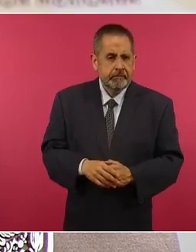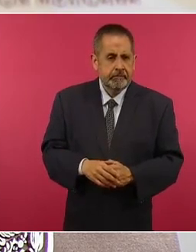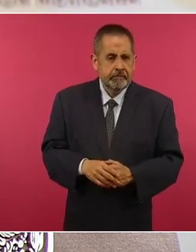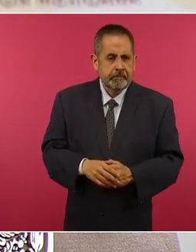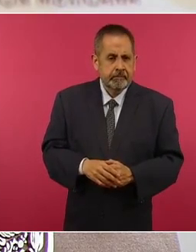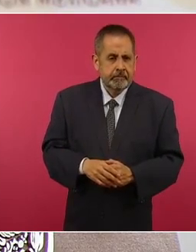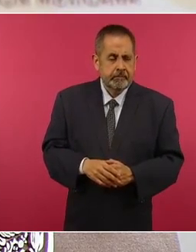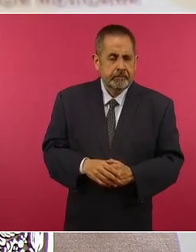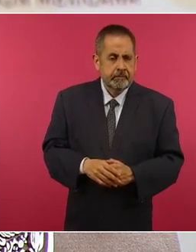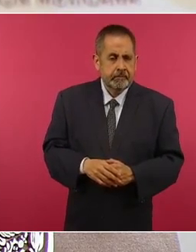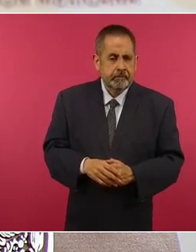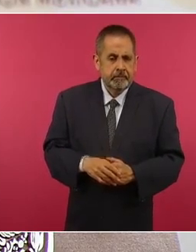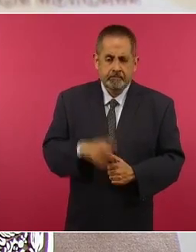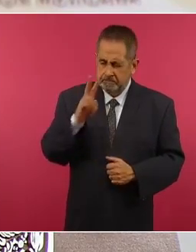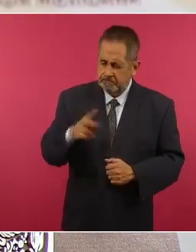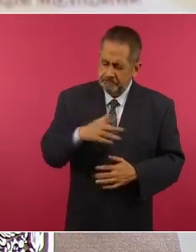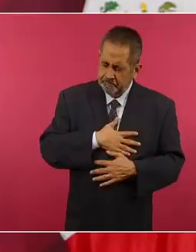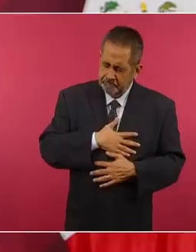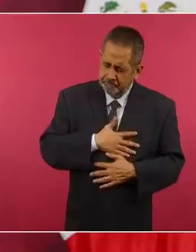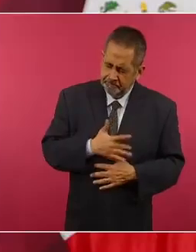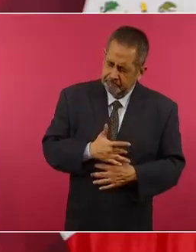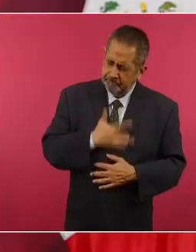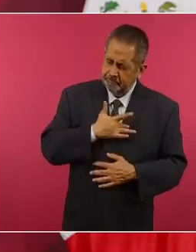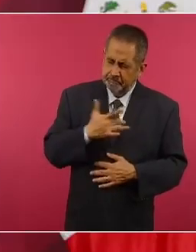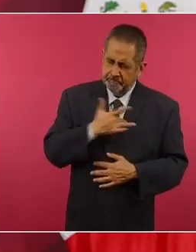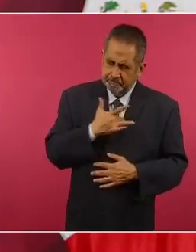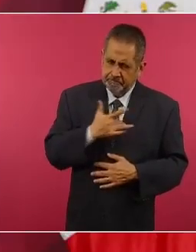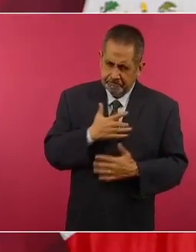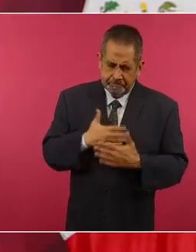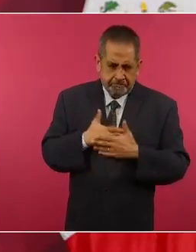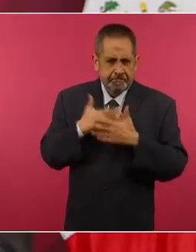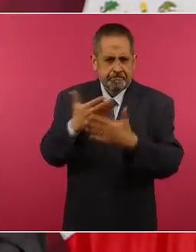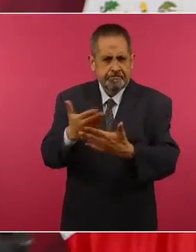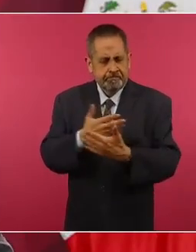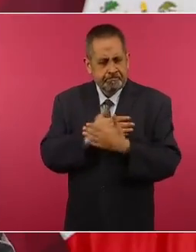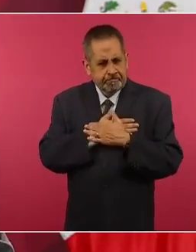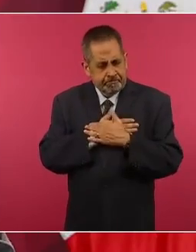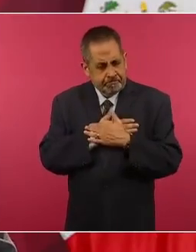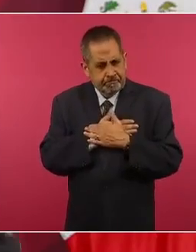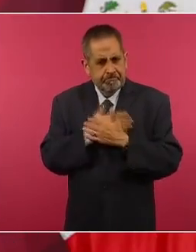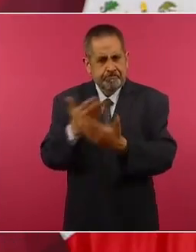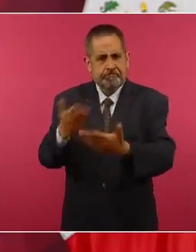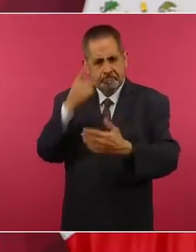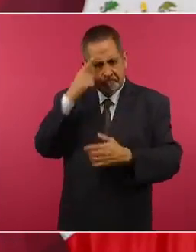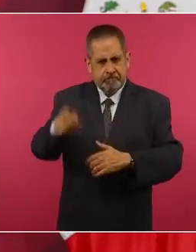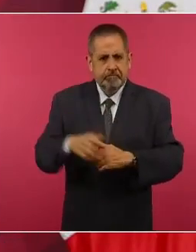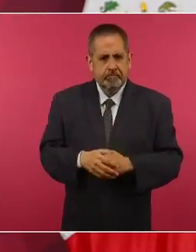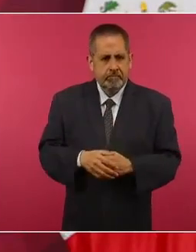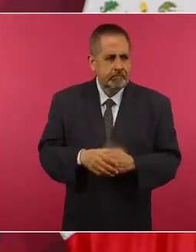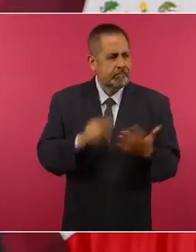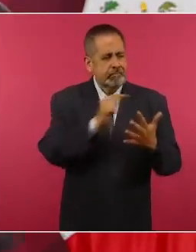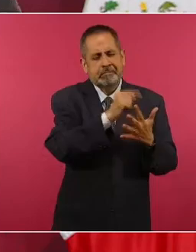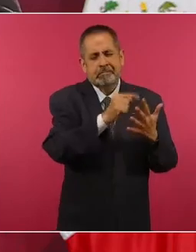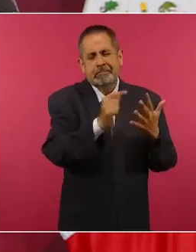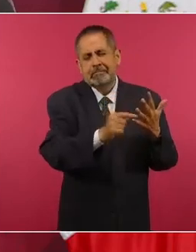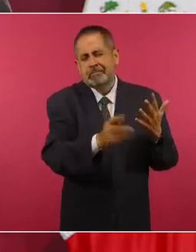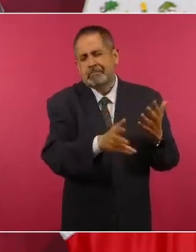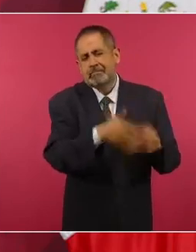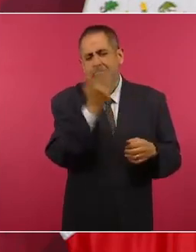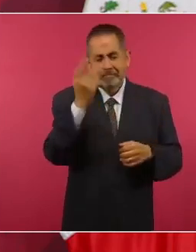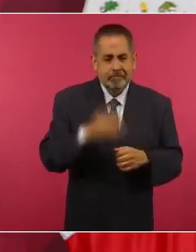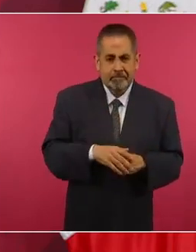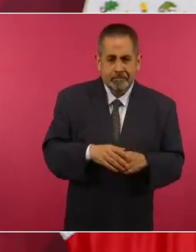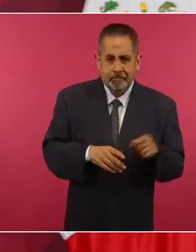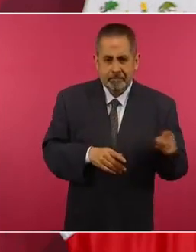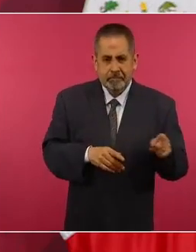Lo más sincero, lo más íntimo. Todo lo demás, porque hasta los